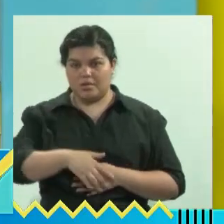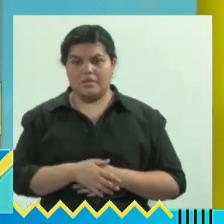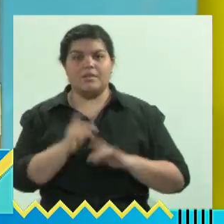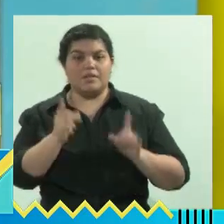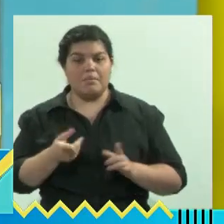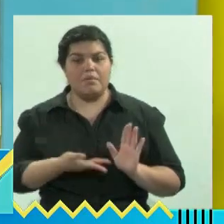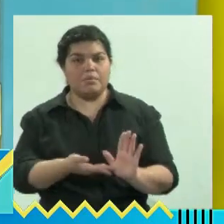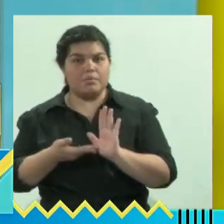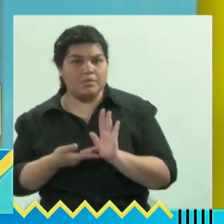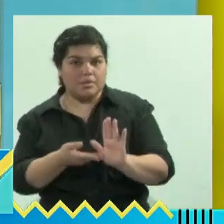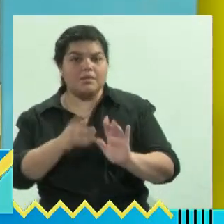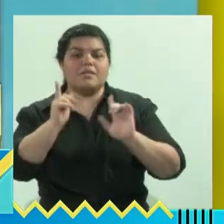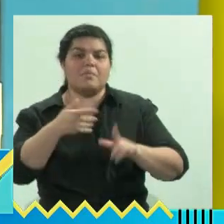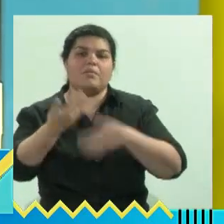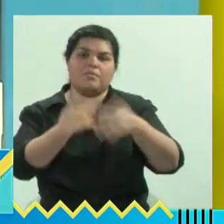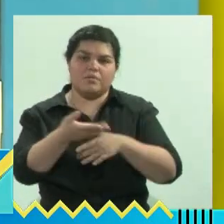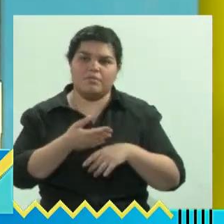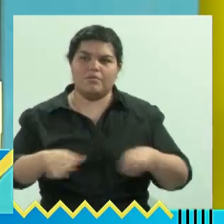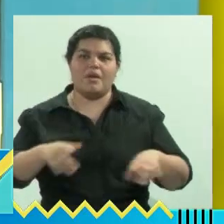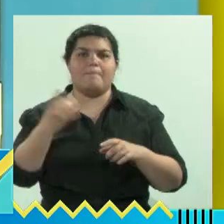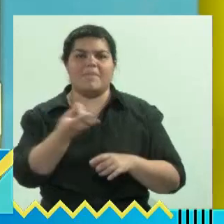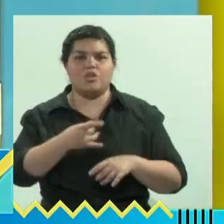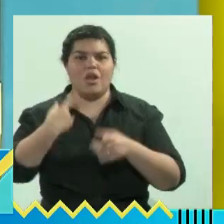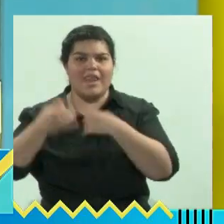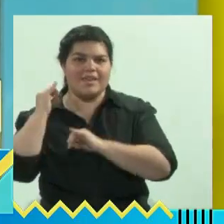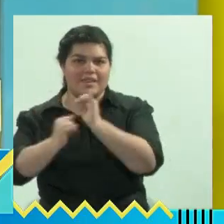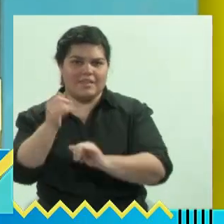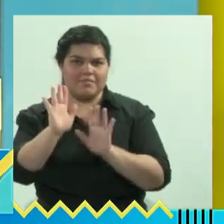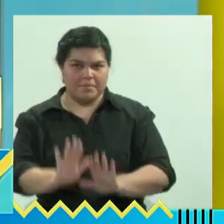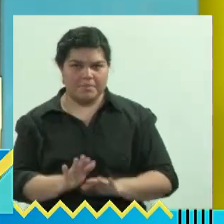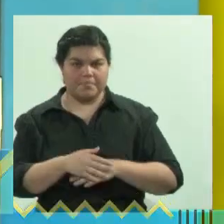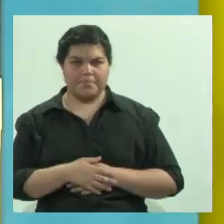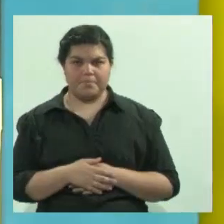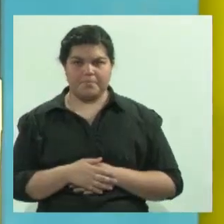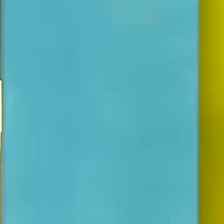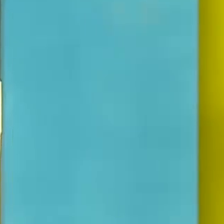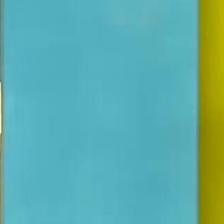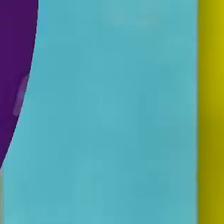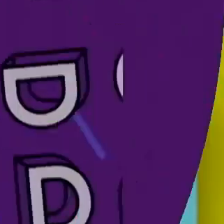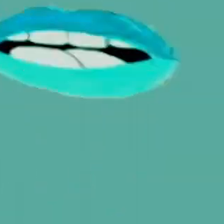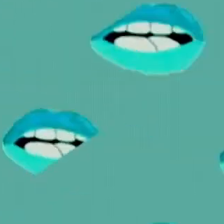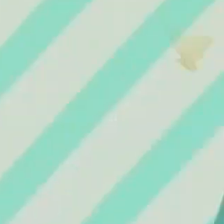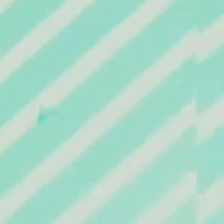un lugar a él y vamos a seguir hablando, por supuesto, de mitos y leyendas. Ya venimos con más distintos parecidos.